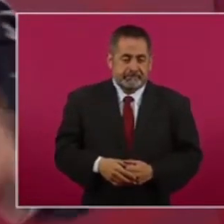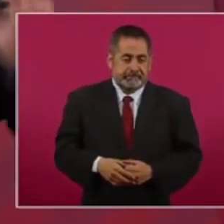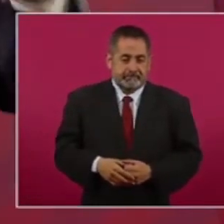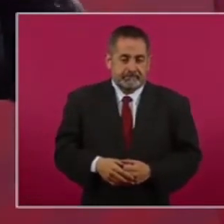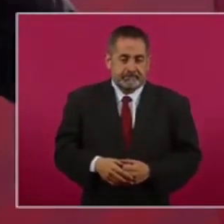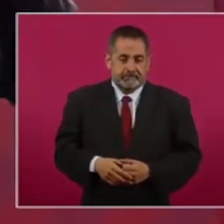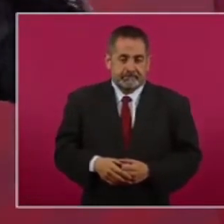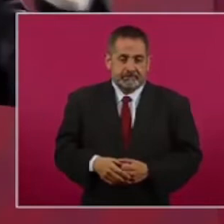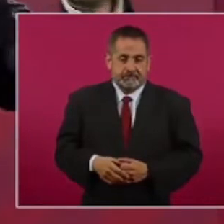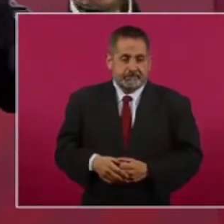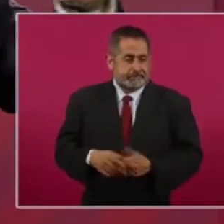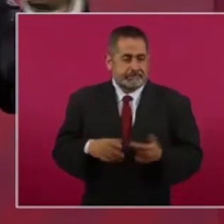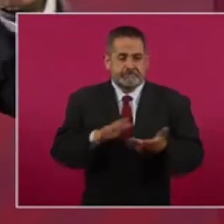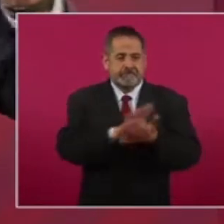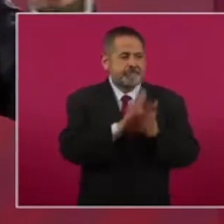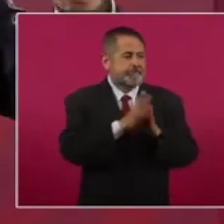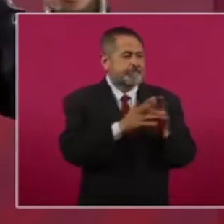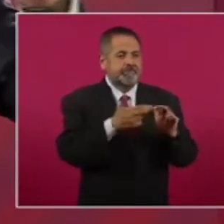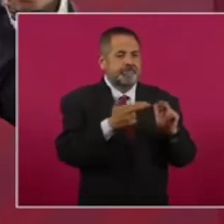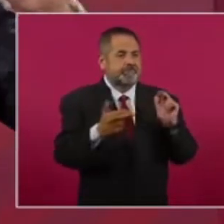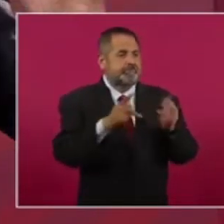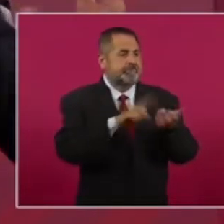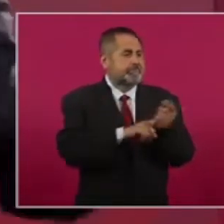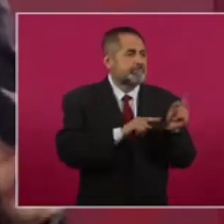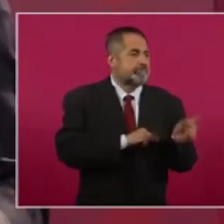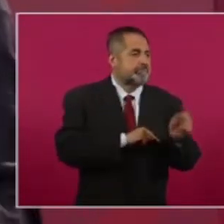Una red, una banda.